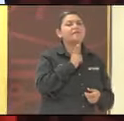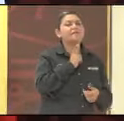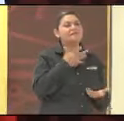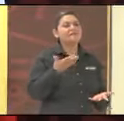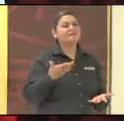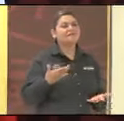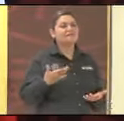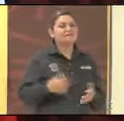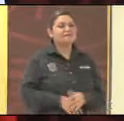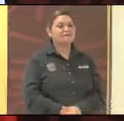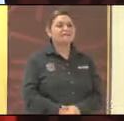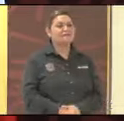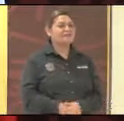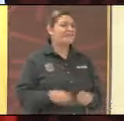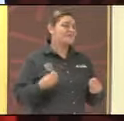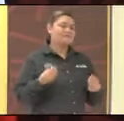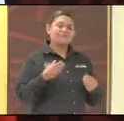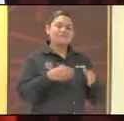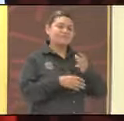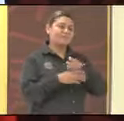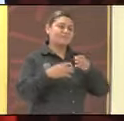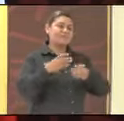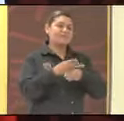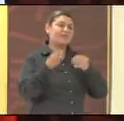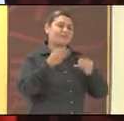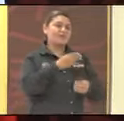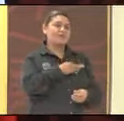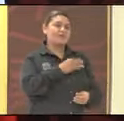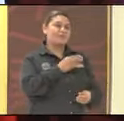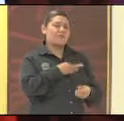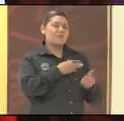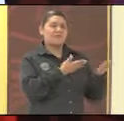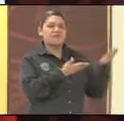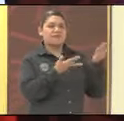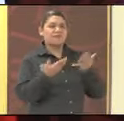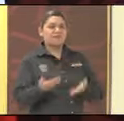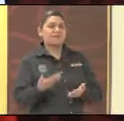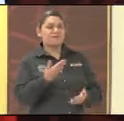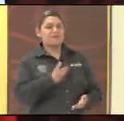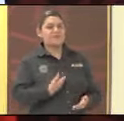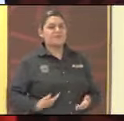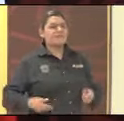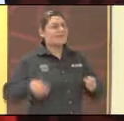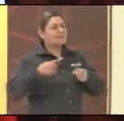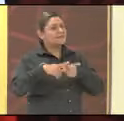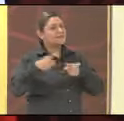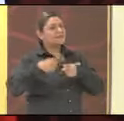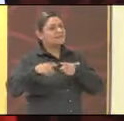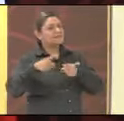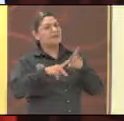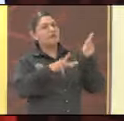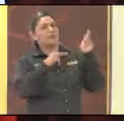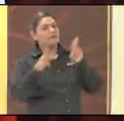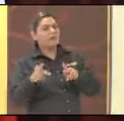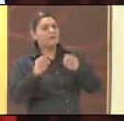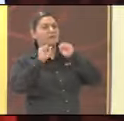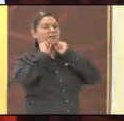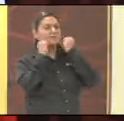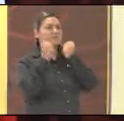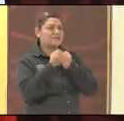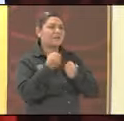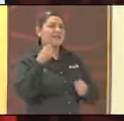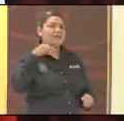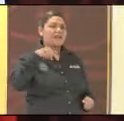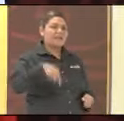pues, cosas muy buenas para nuestro municipio nos ha traído el señor presidente, entre los programas, entre todos los programas sociales, aquí nos